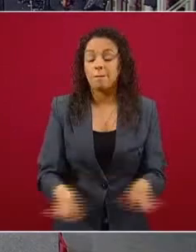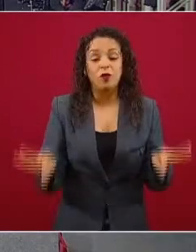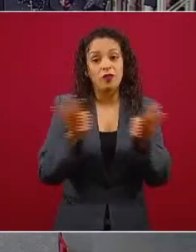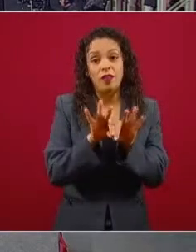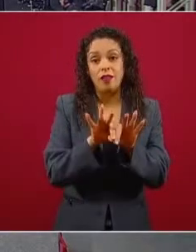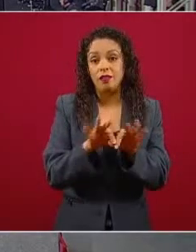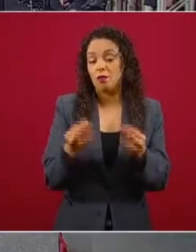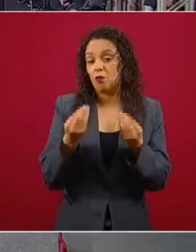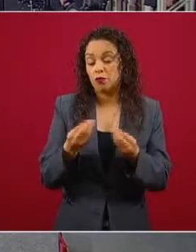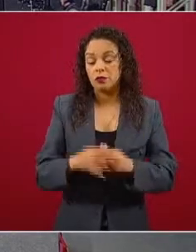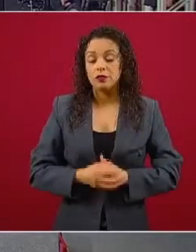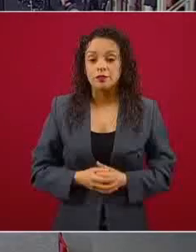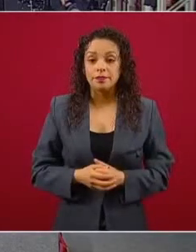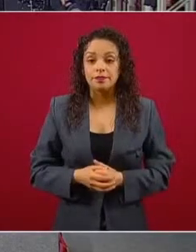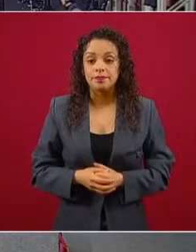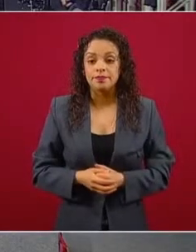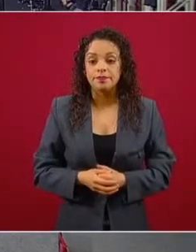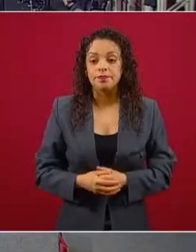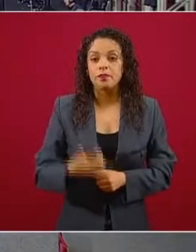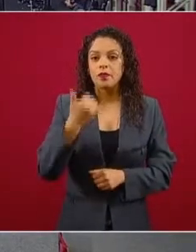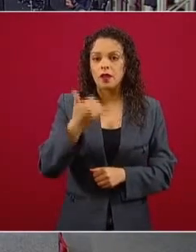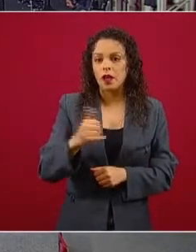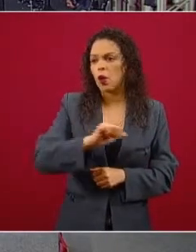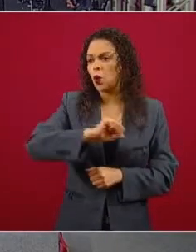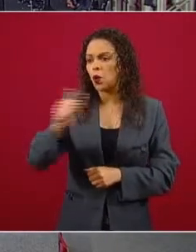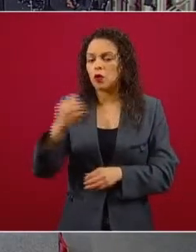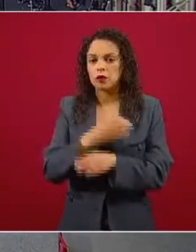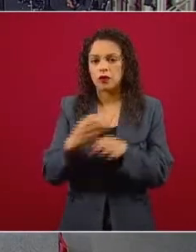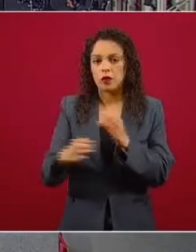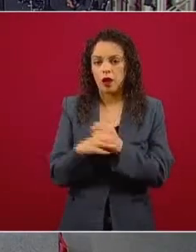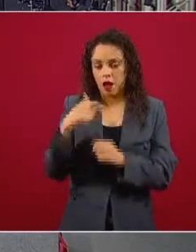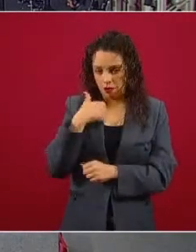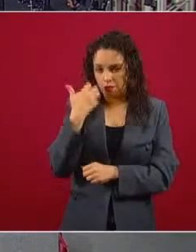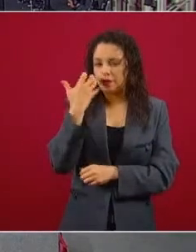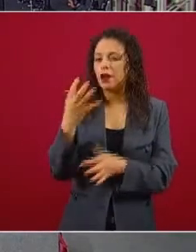también quiero destacar de la visita.